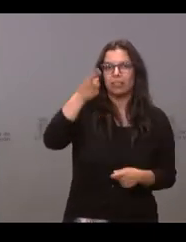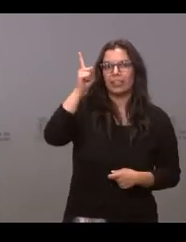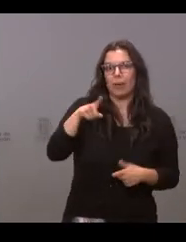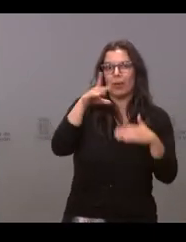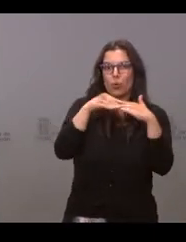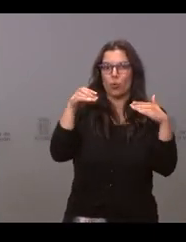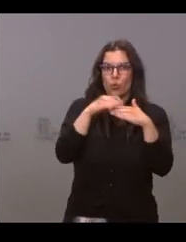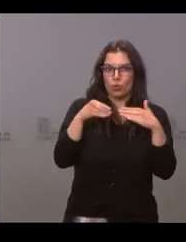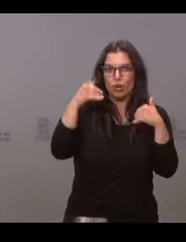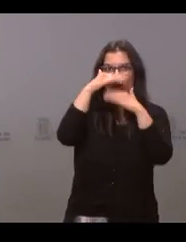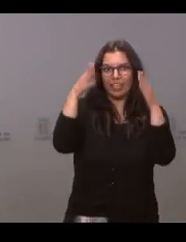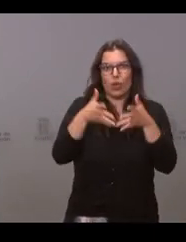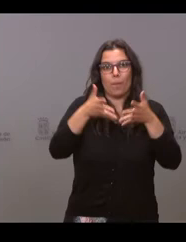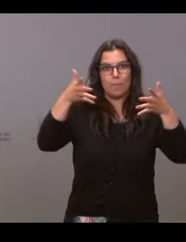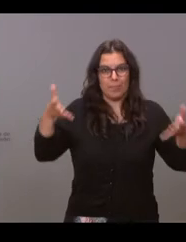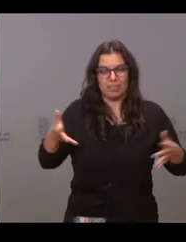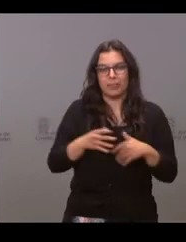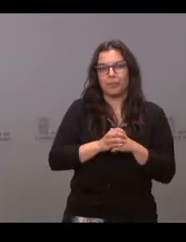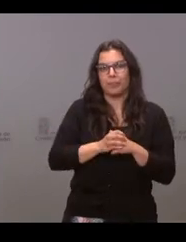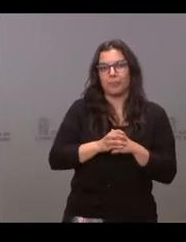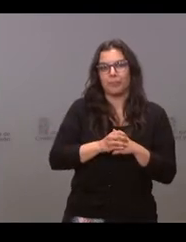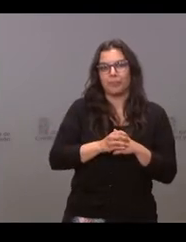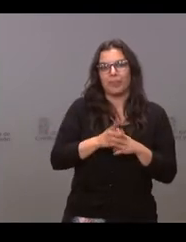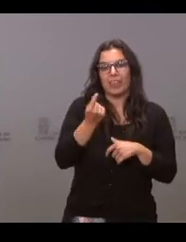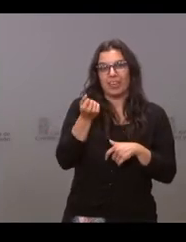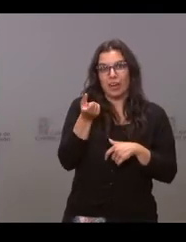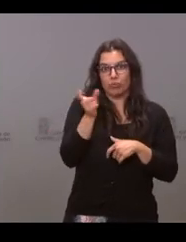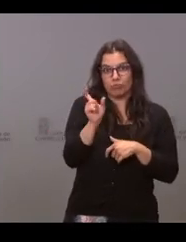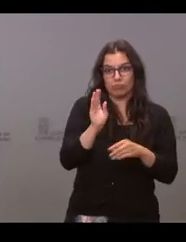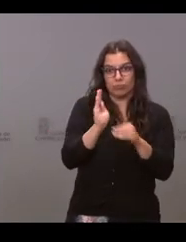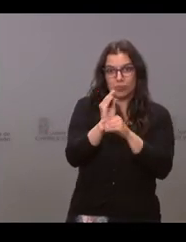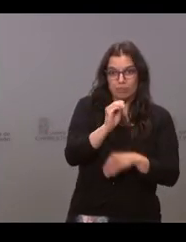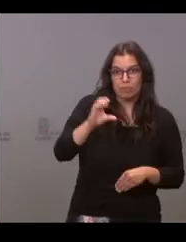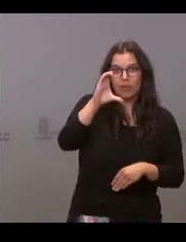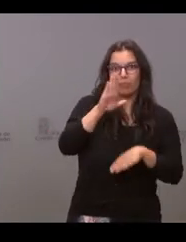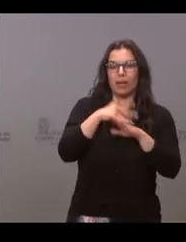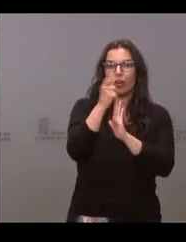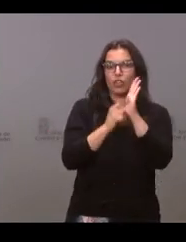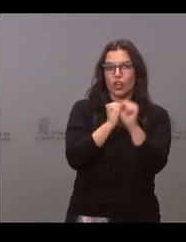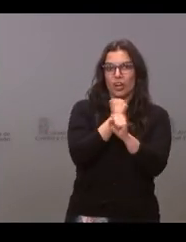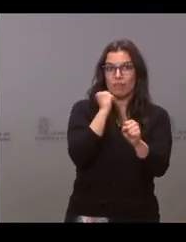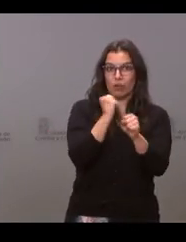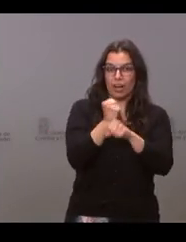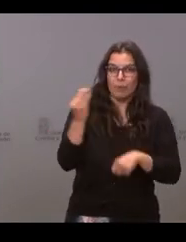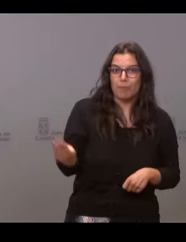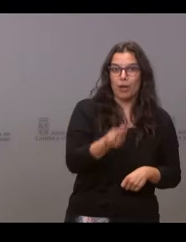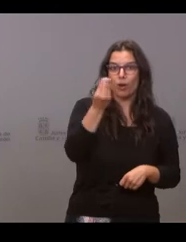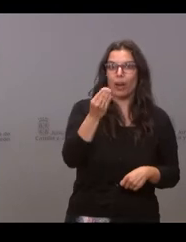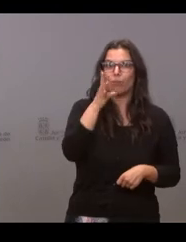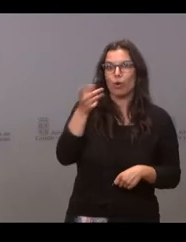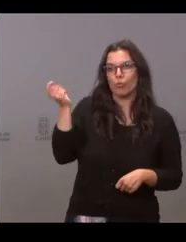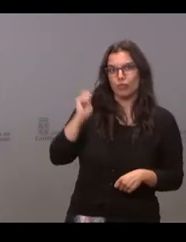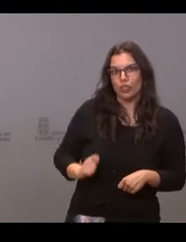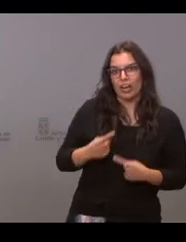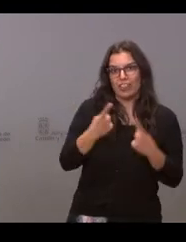que vamos a poder atender y con más cantidades para mejorar las condiciones laborales de las personas que tienen que atender a quienes